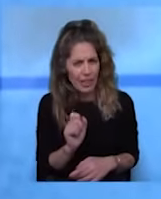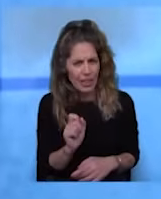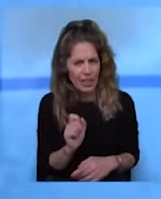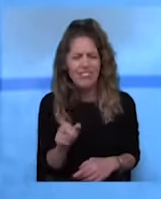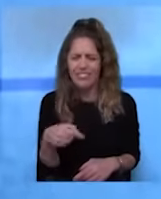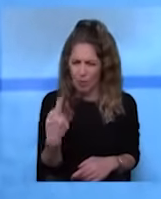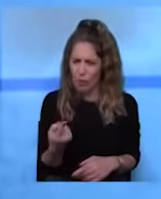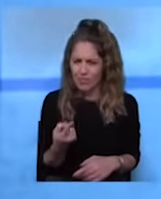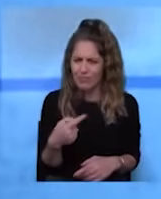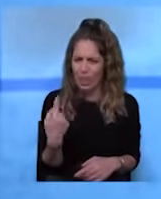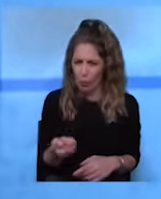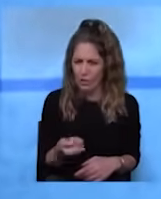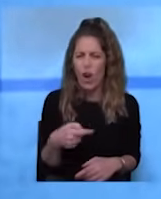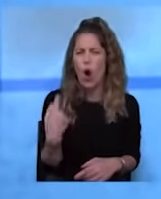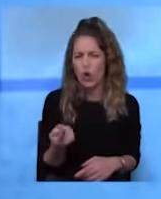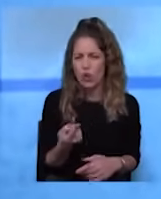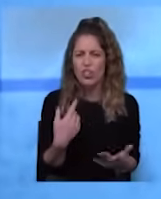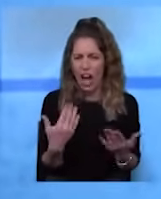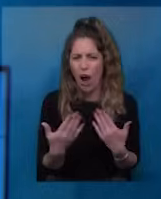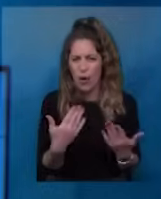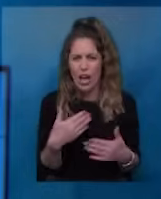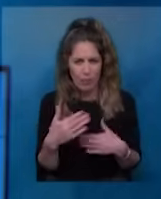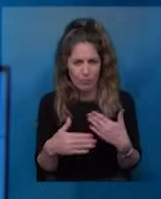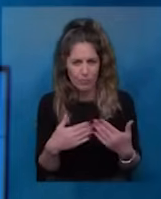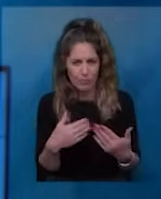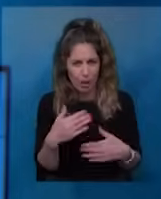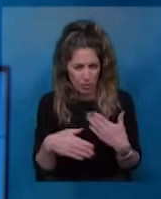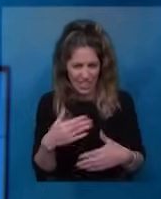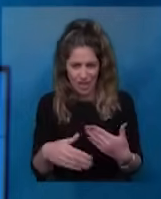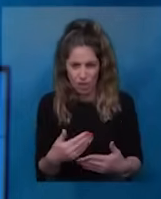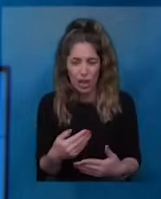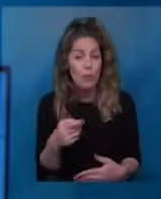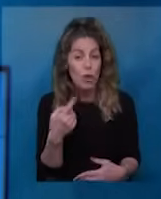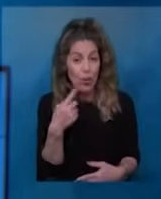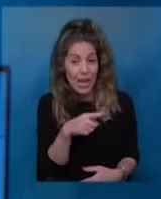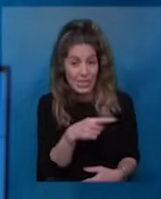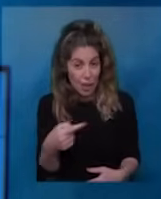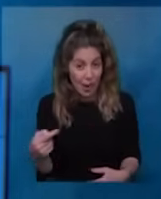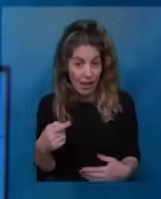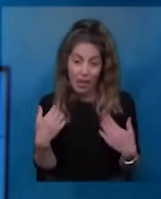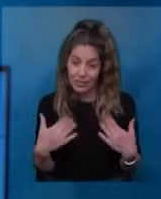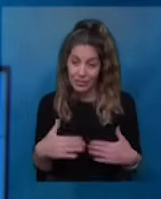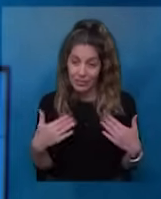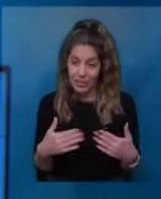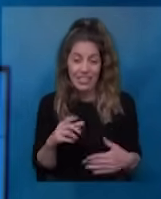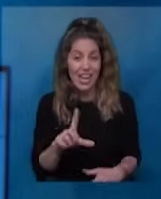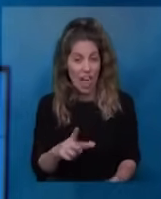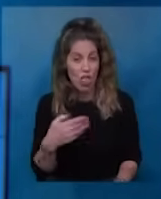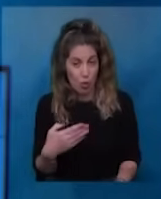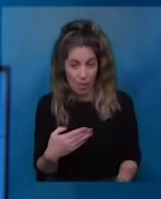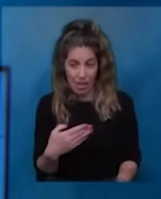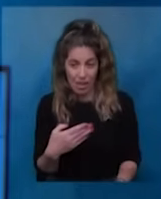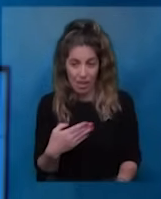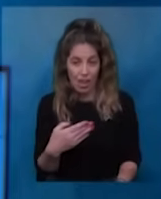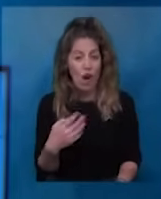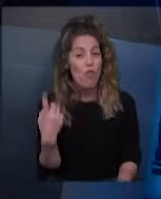ahora no como otros y ahora vamos a desarrollar un poco bueno vio que fue una semana muy intensa en lado B arrancó fuerte siguió fuerte